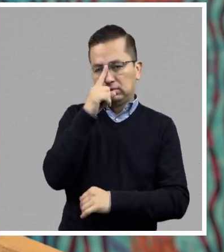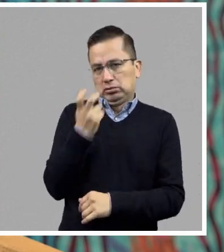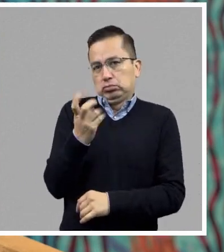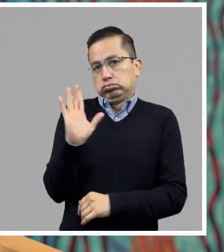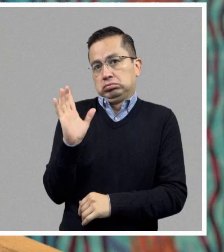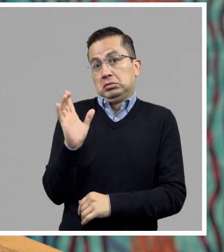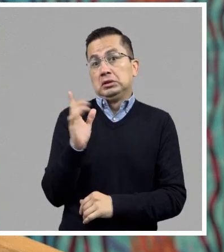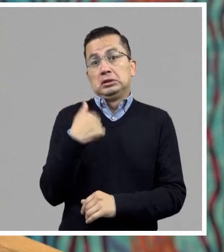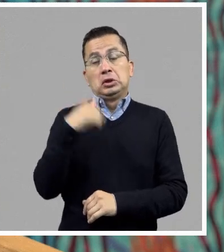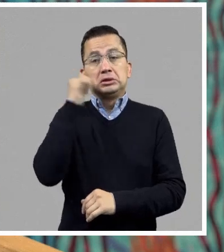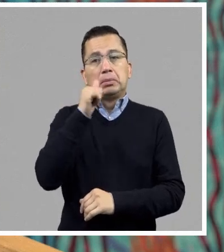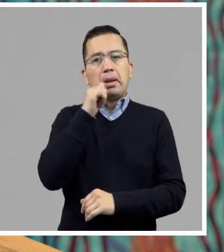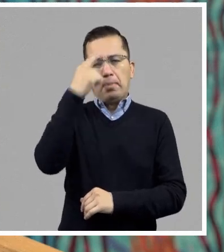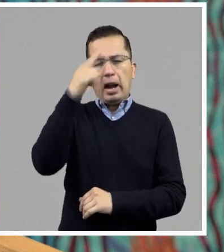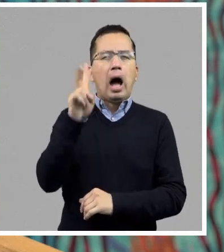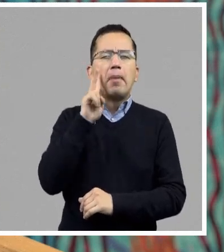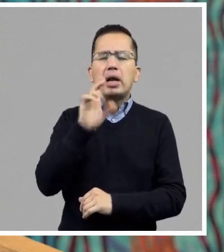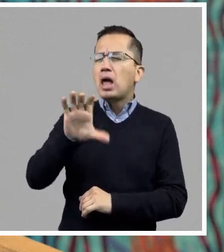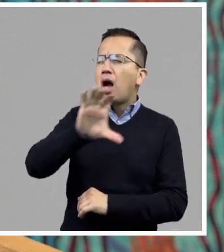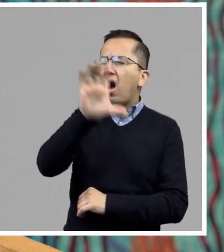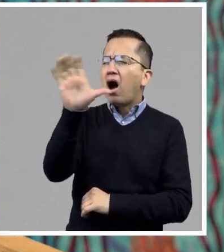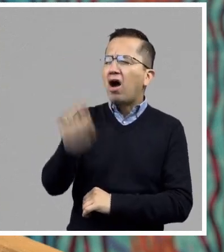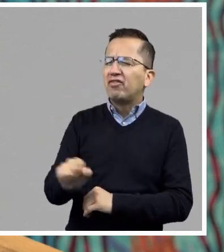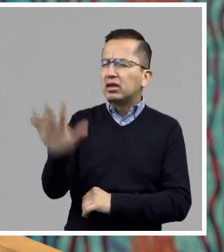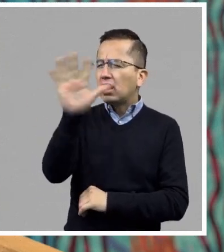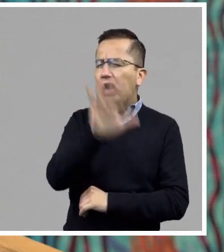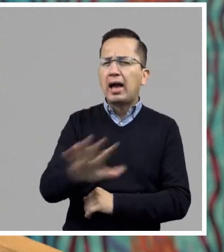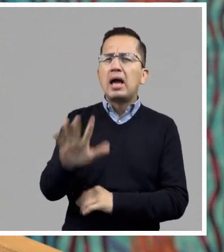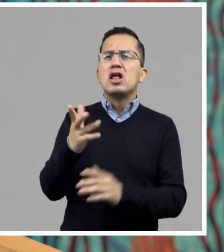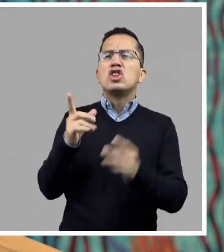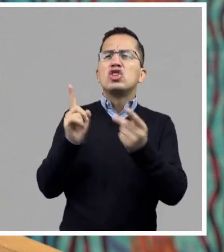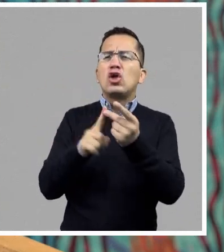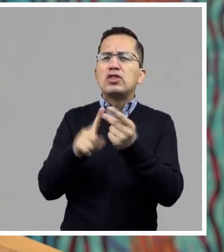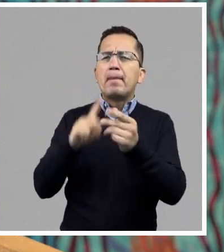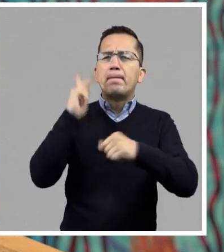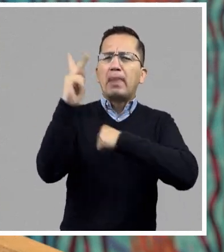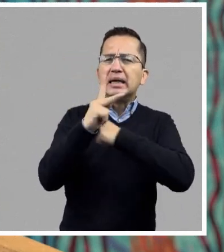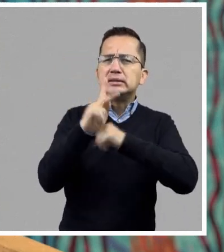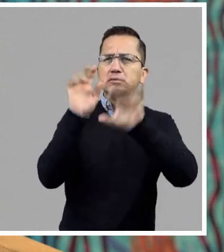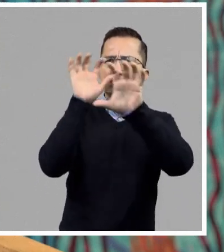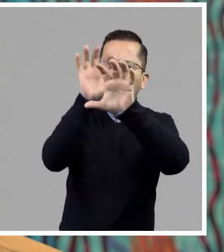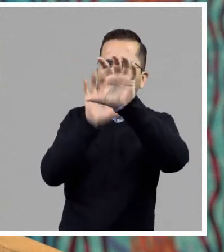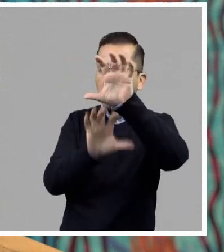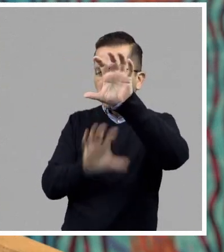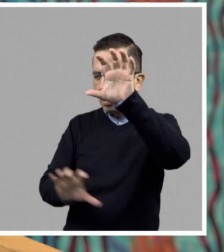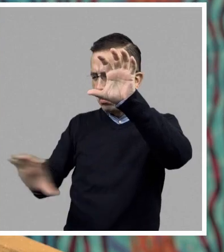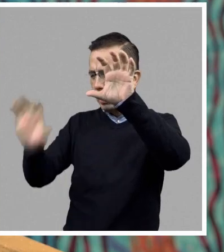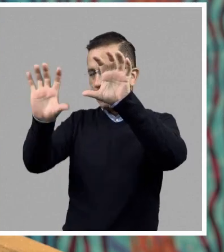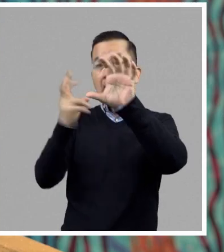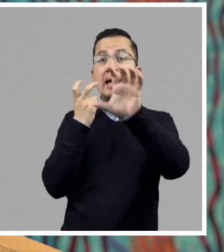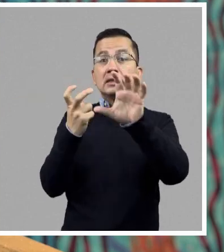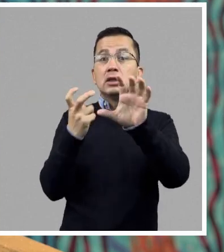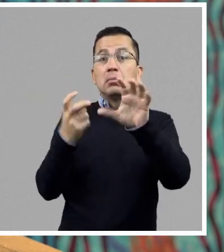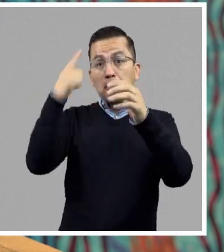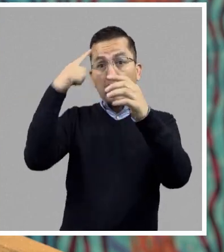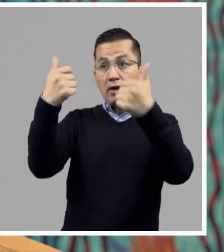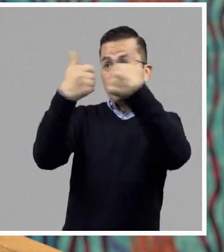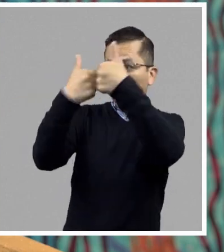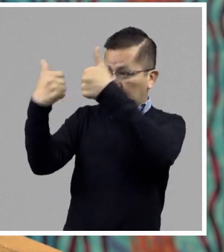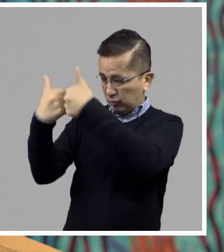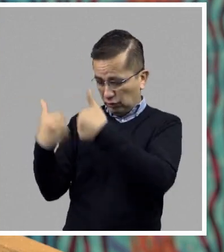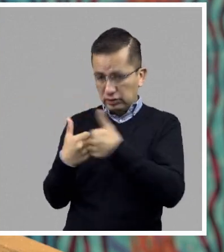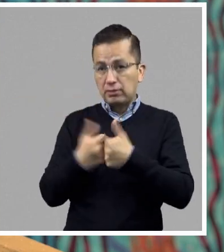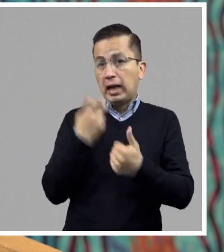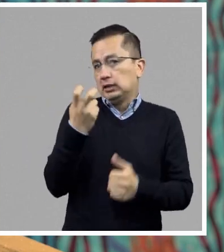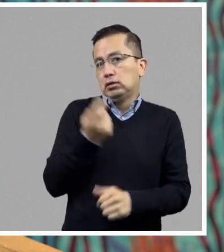que consulto cuando Quiero ver los diferentes países de África países de África o sea Quiero ver las fronteras no Entonces se llama mapa político al mapa que indica